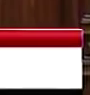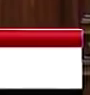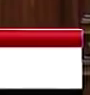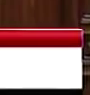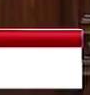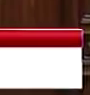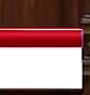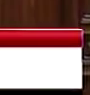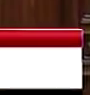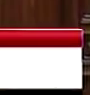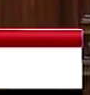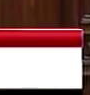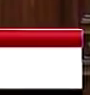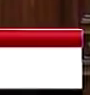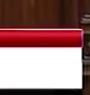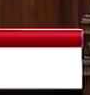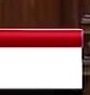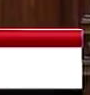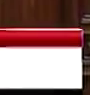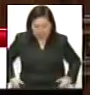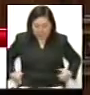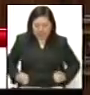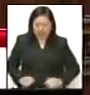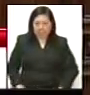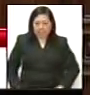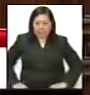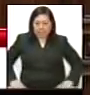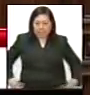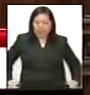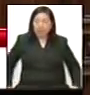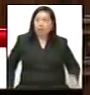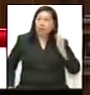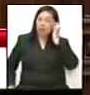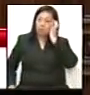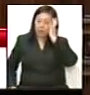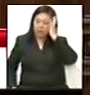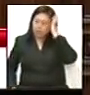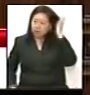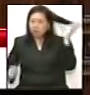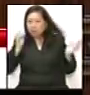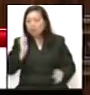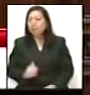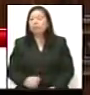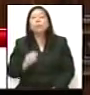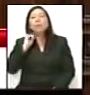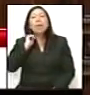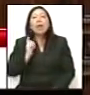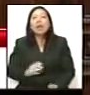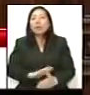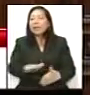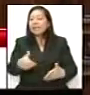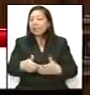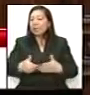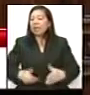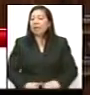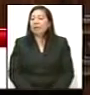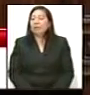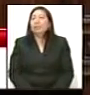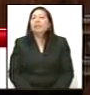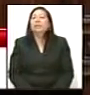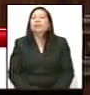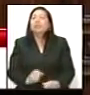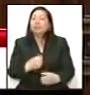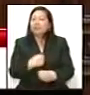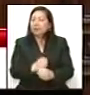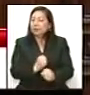pudieran ser atendidas mediante la participación de la inversión privada en